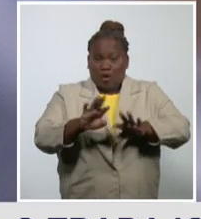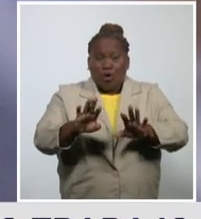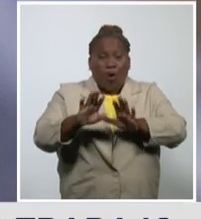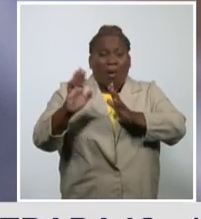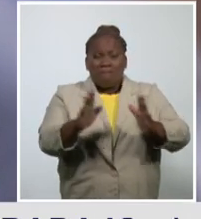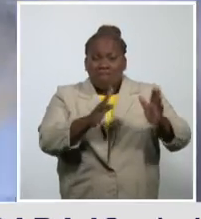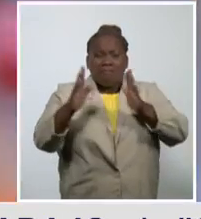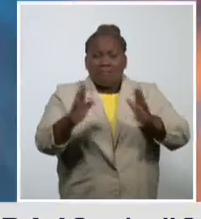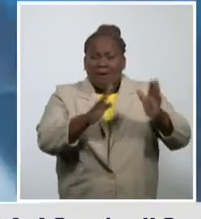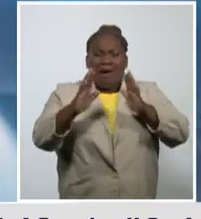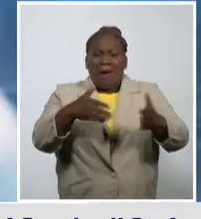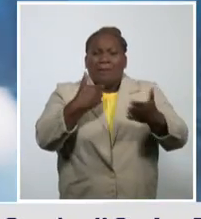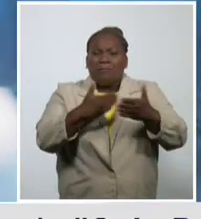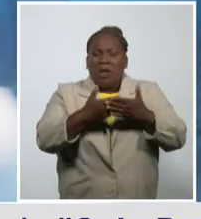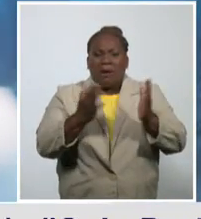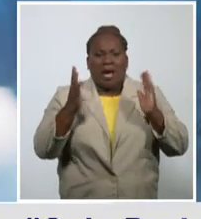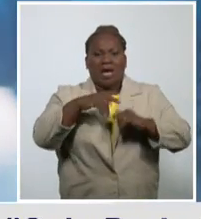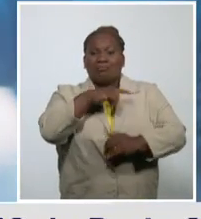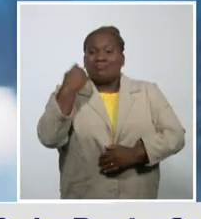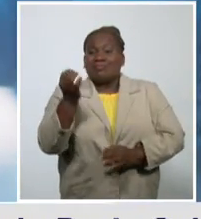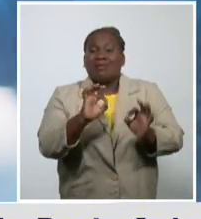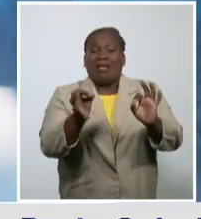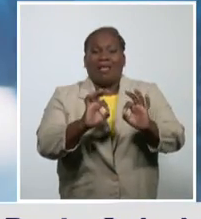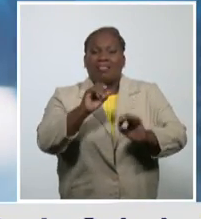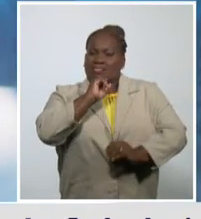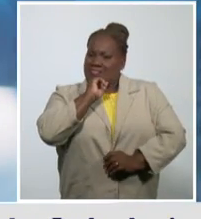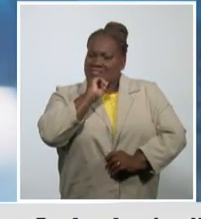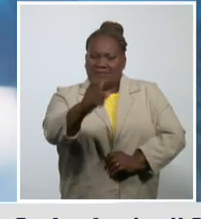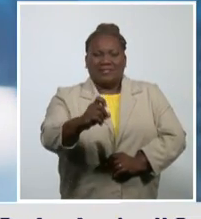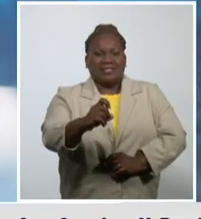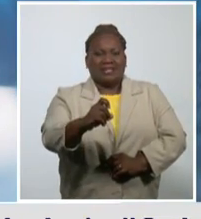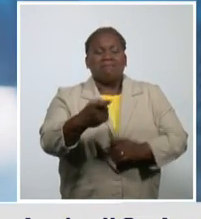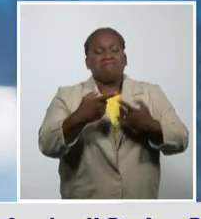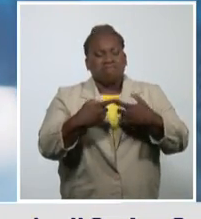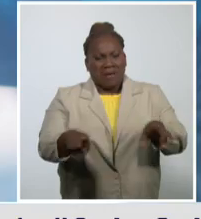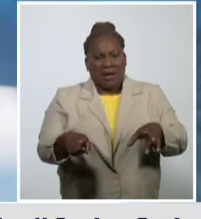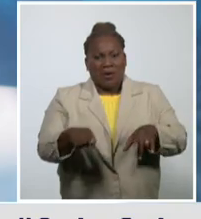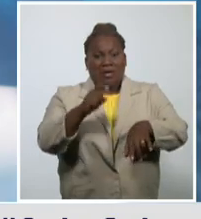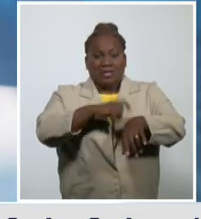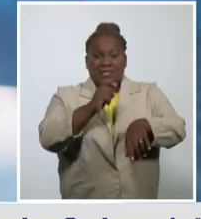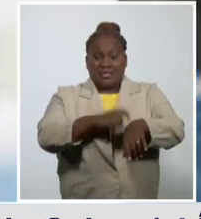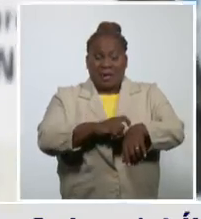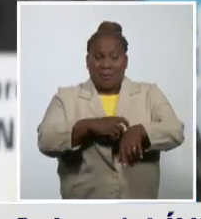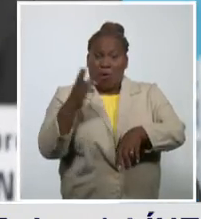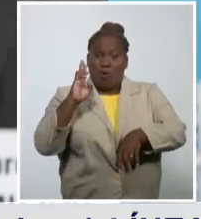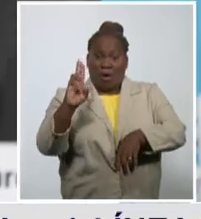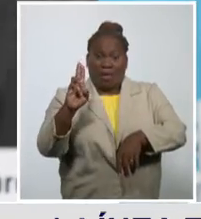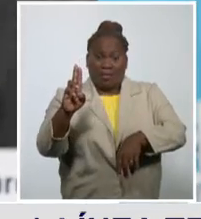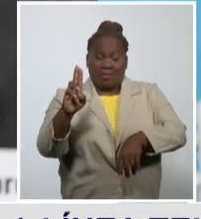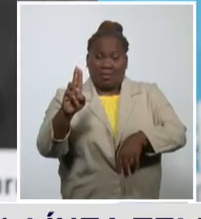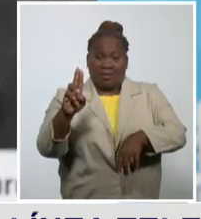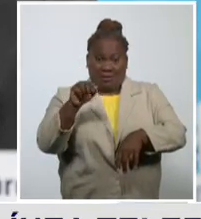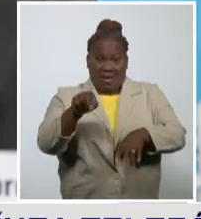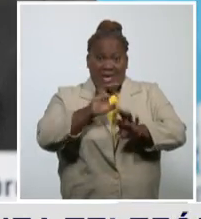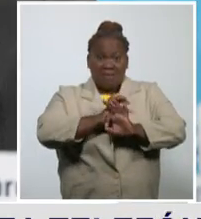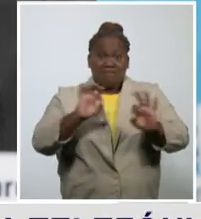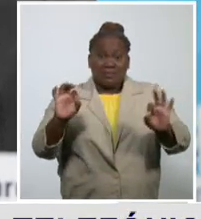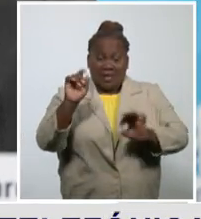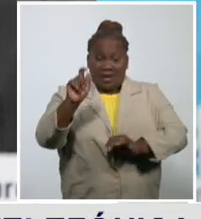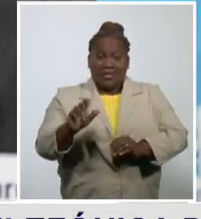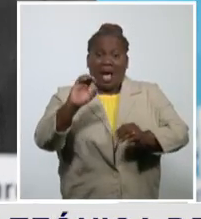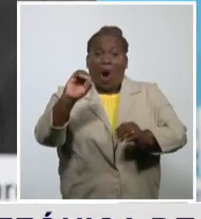fases sin un solo fallo, algo que es difícil de lograr y más aún en tiempo récord. Por eso, expertos de la Organización Mundial